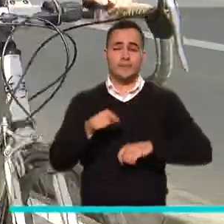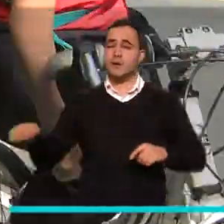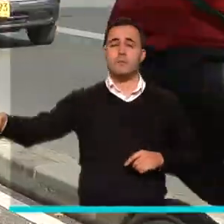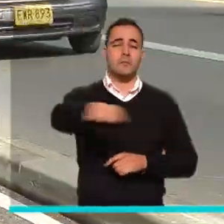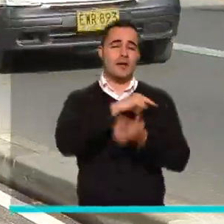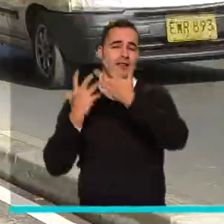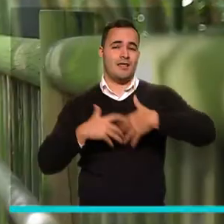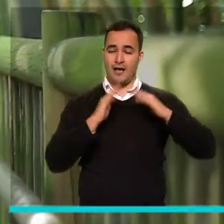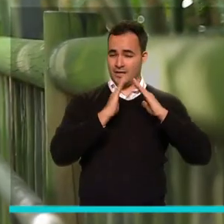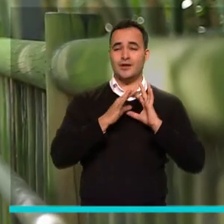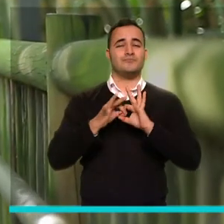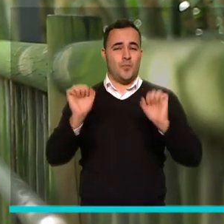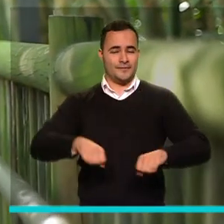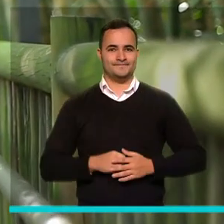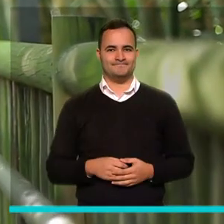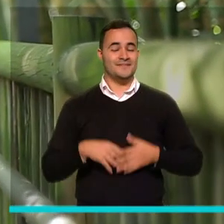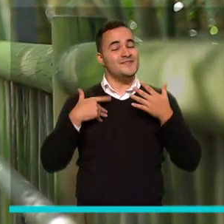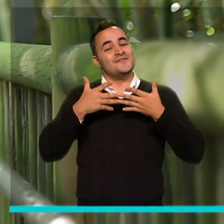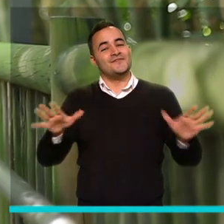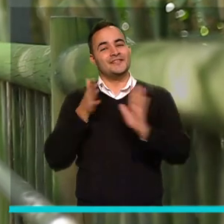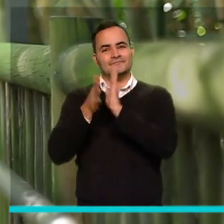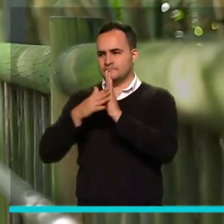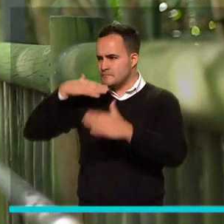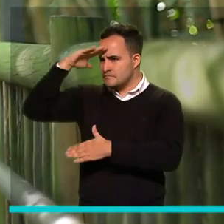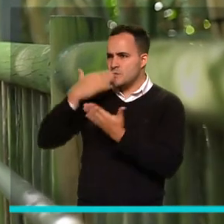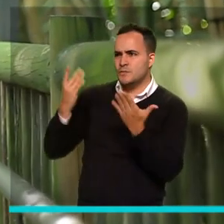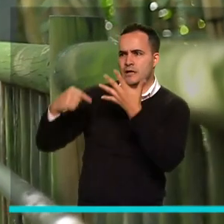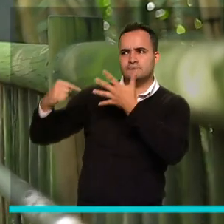casas. Terminamos otra emisión de Medellín